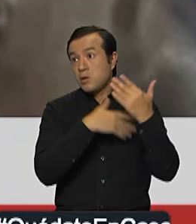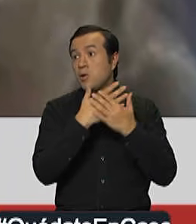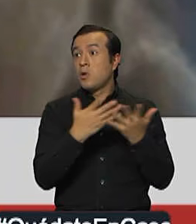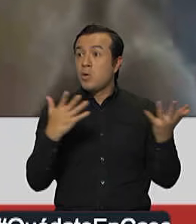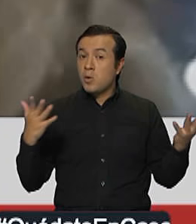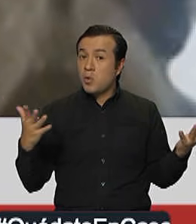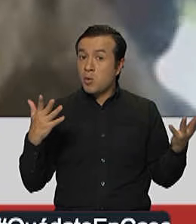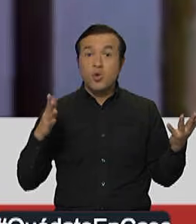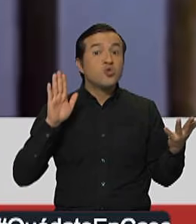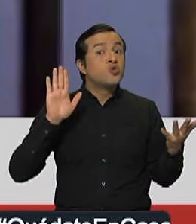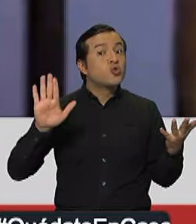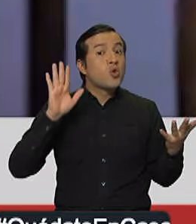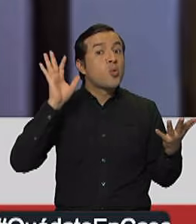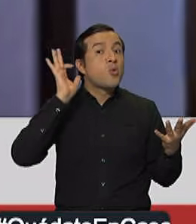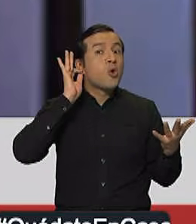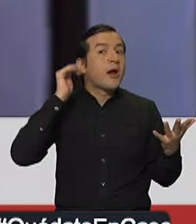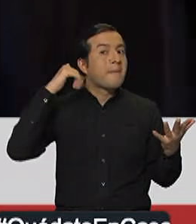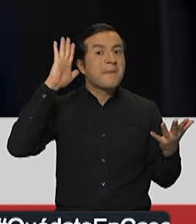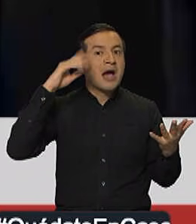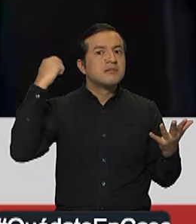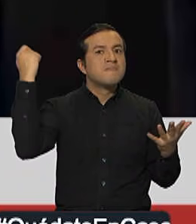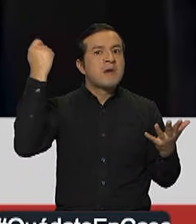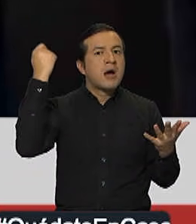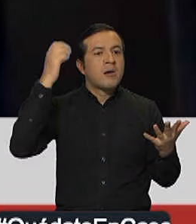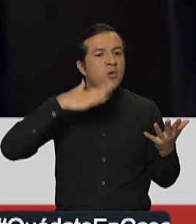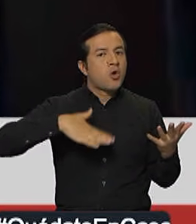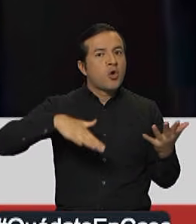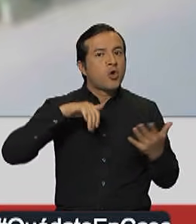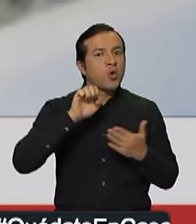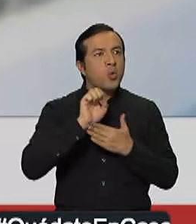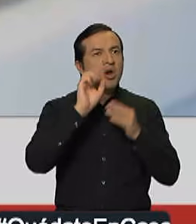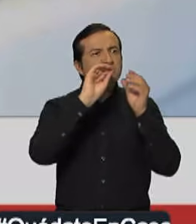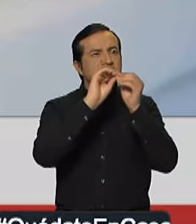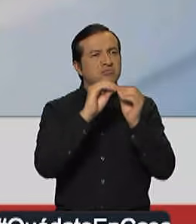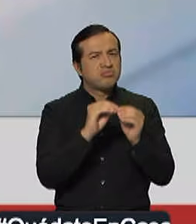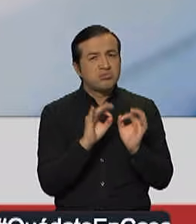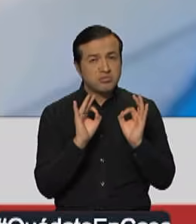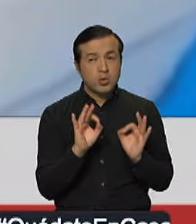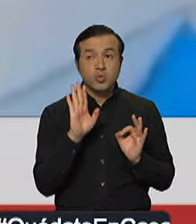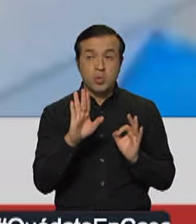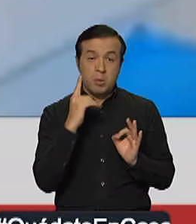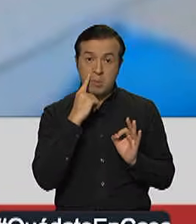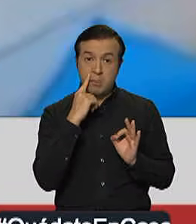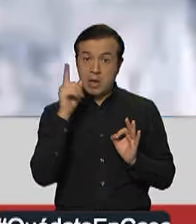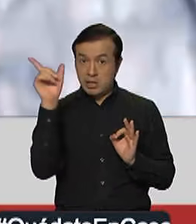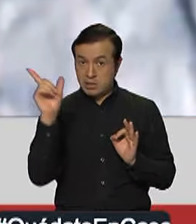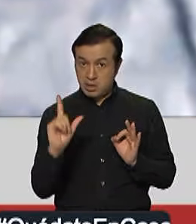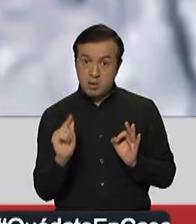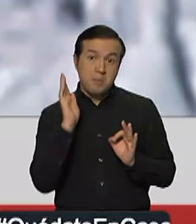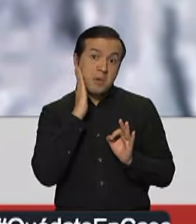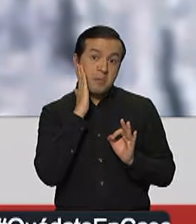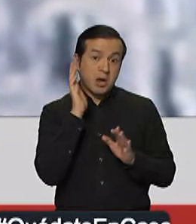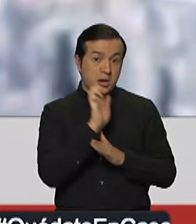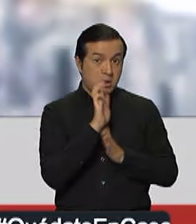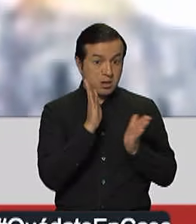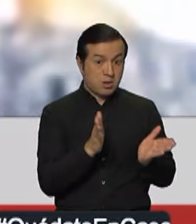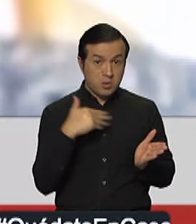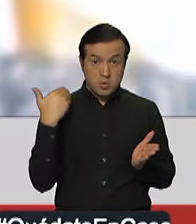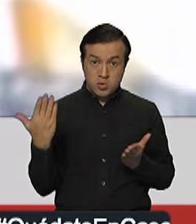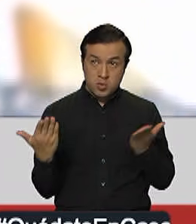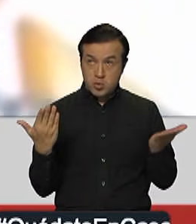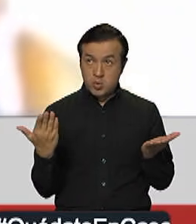convertirse en una de las escultoras más populares en nuestra historia. Hija de padre italiano y madre ecuatoriana, gracias